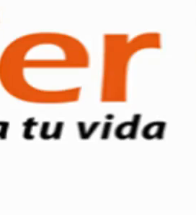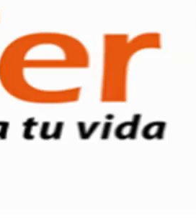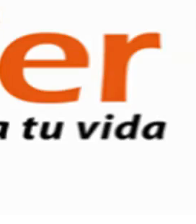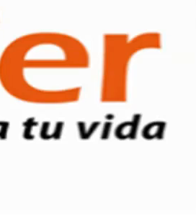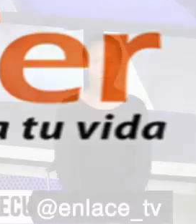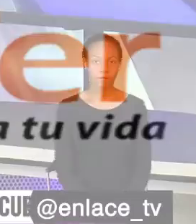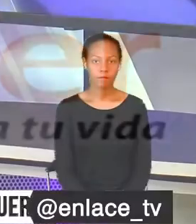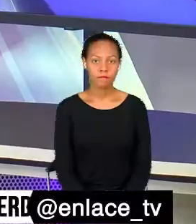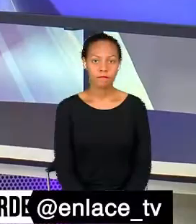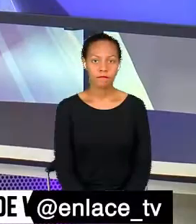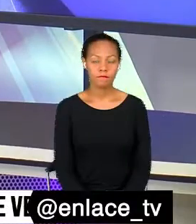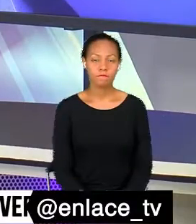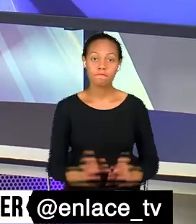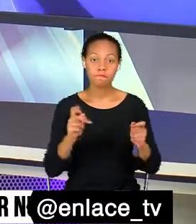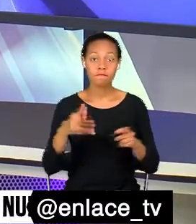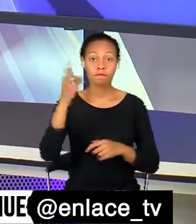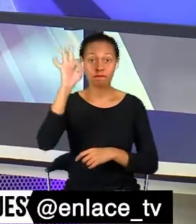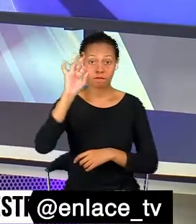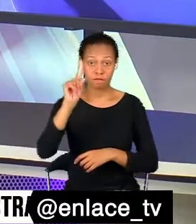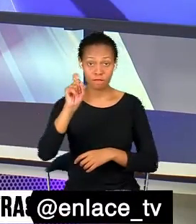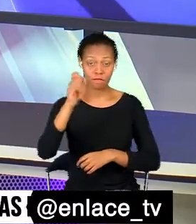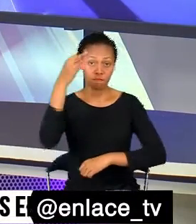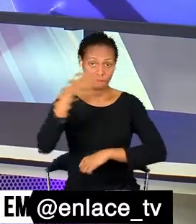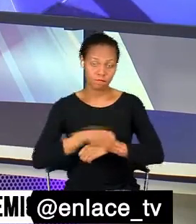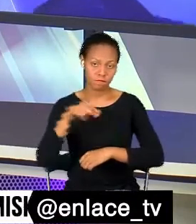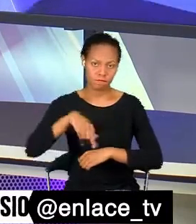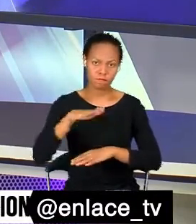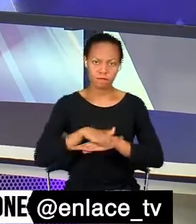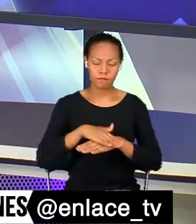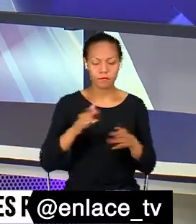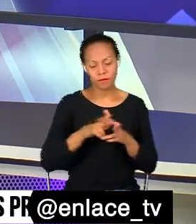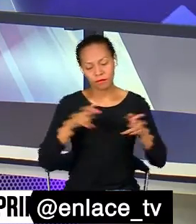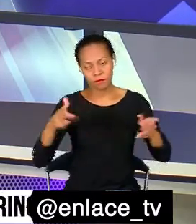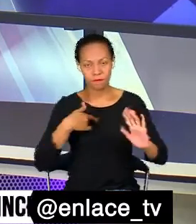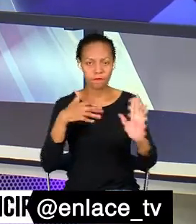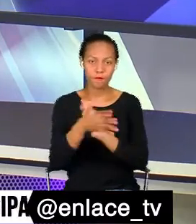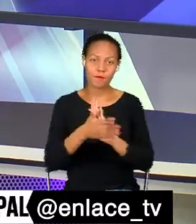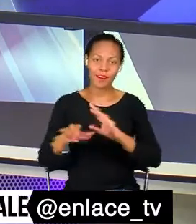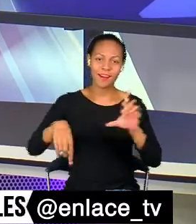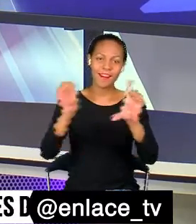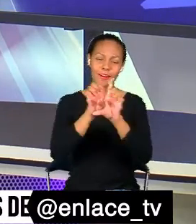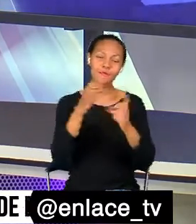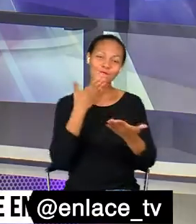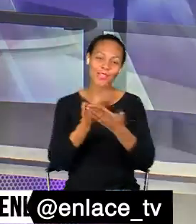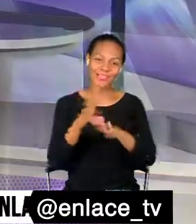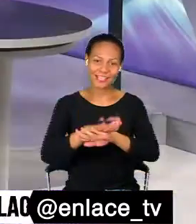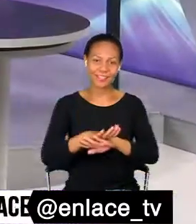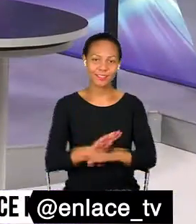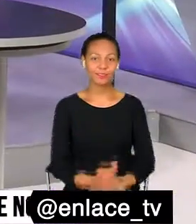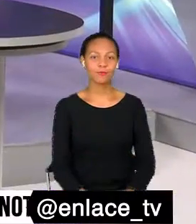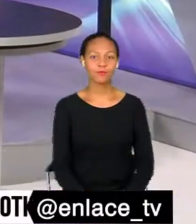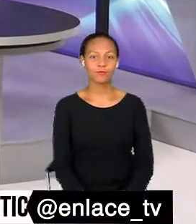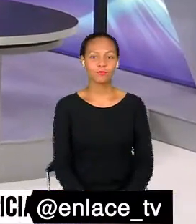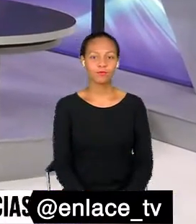vida. Nos vemos a las 6:00 de la tarde con más de lo que usted quiere ver. Enlace Noticias. Feliz tarde para todos.